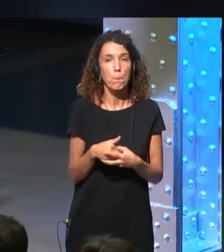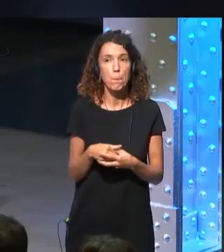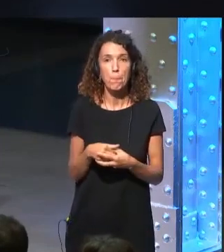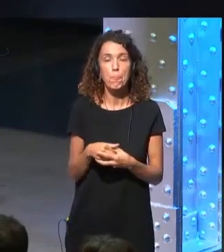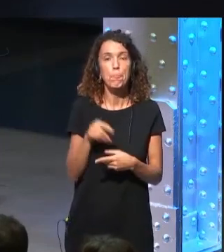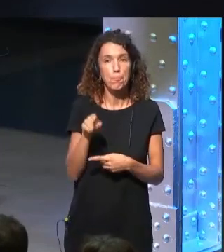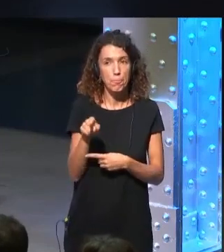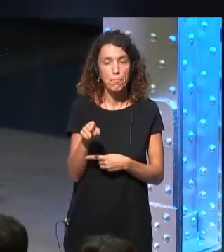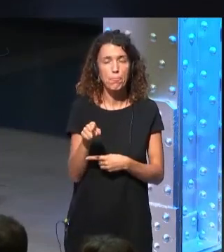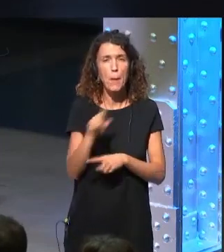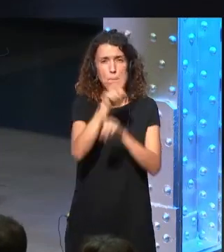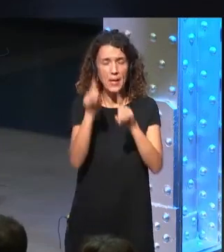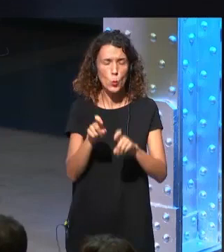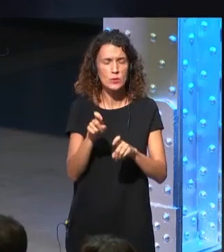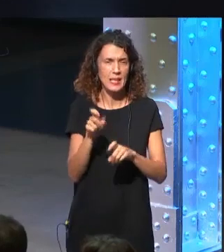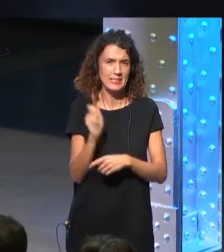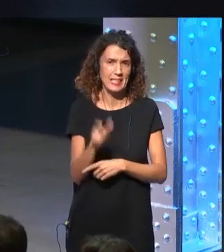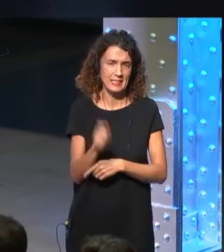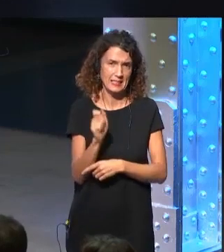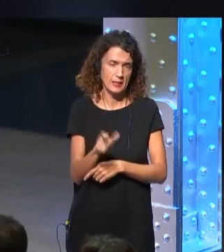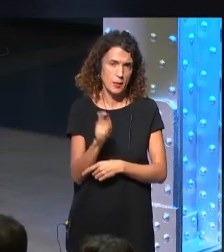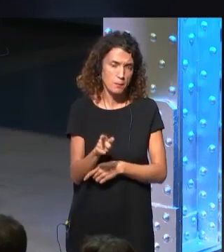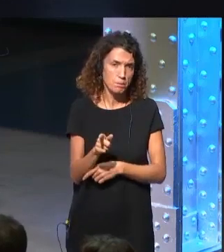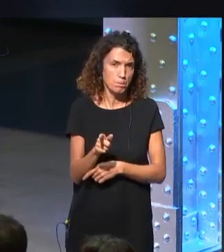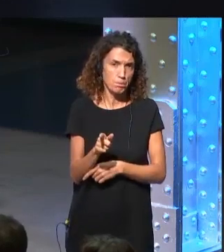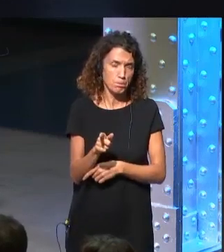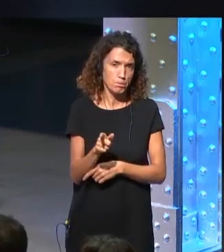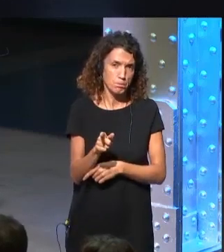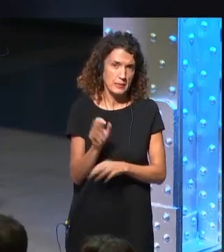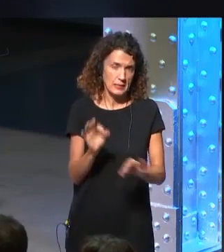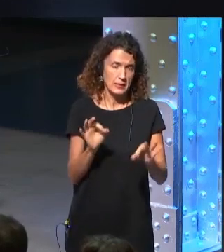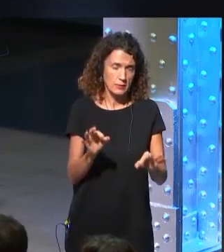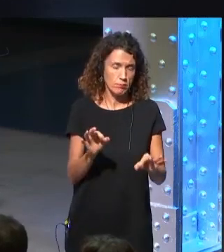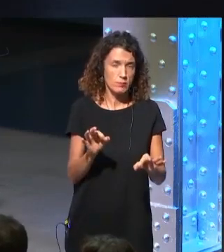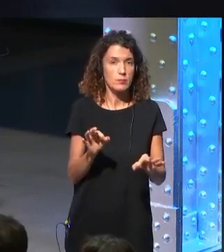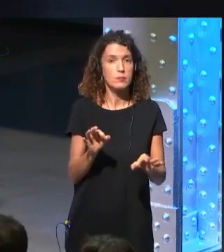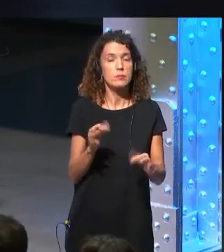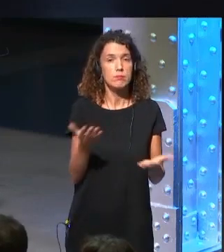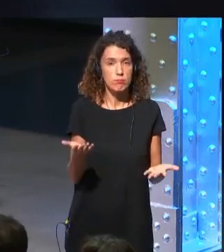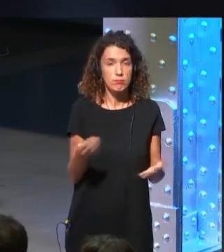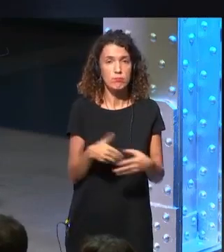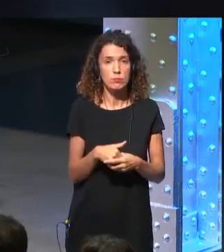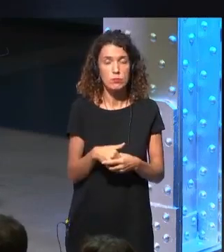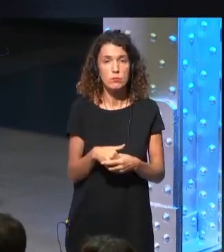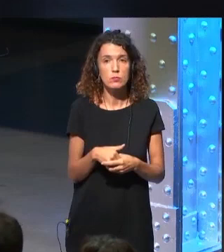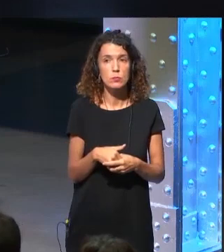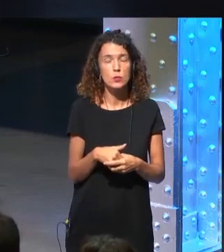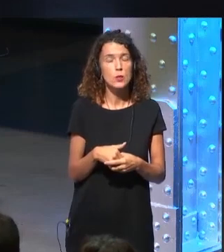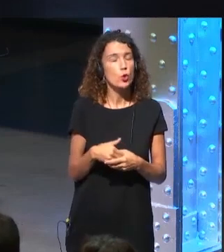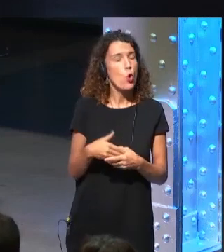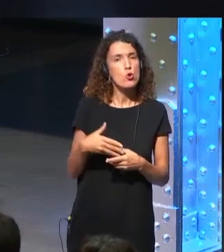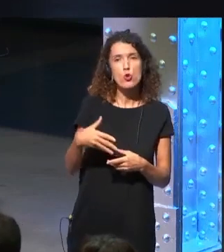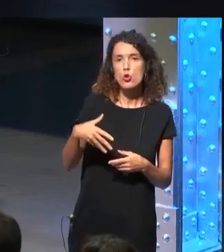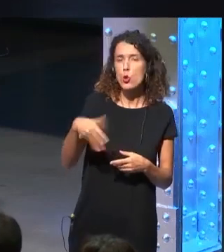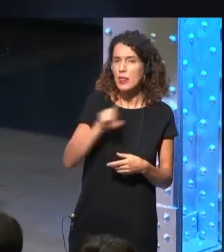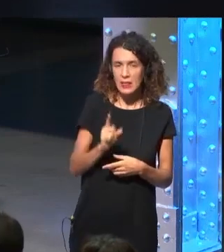y hay una pregunta siempre que siempre se reproduce. Entonces, no